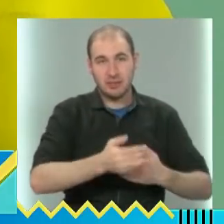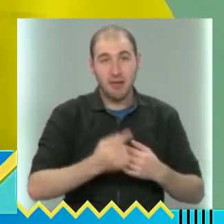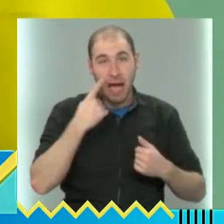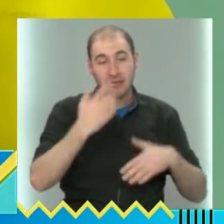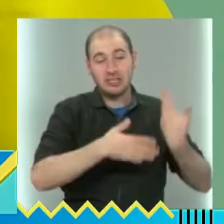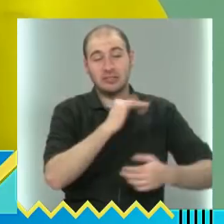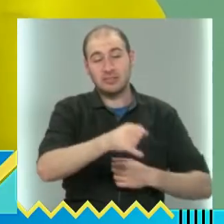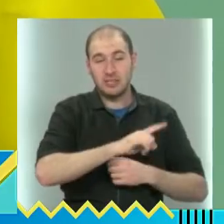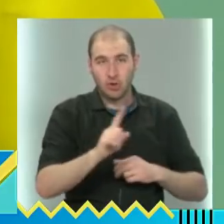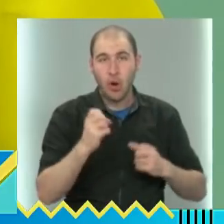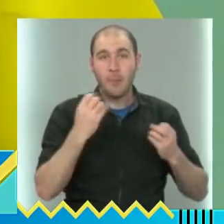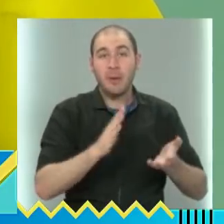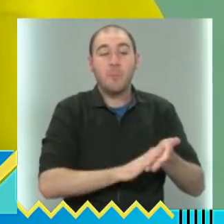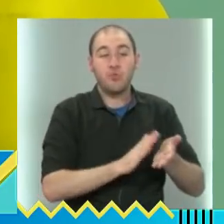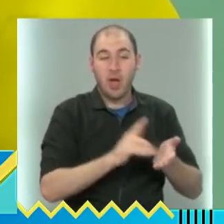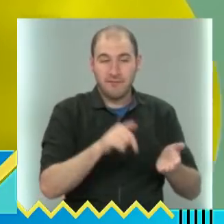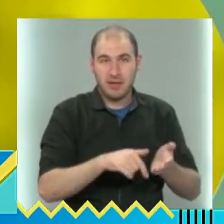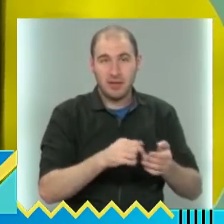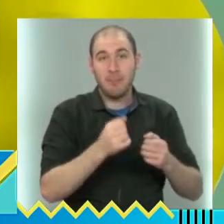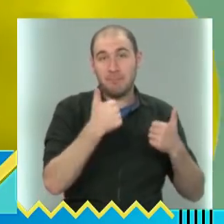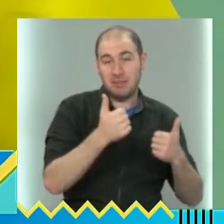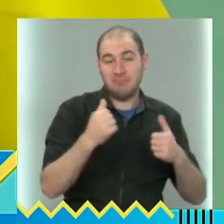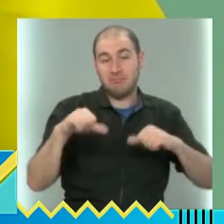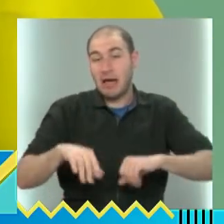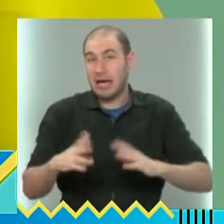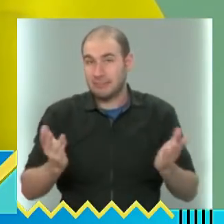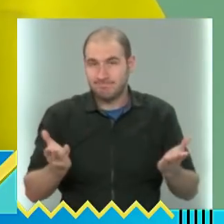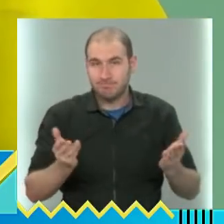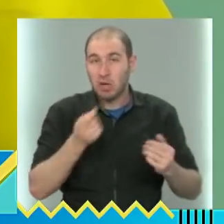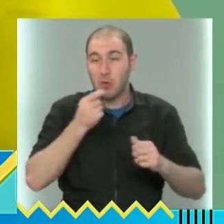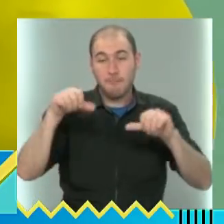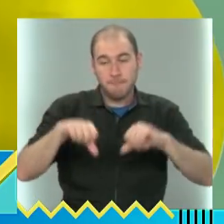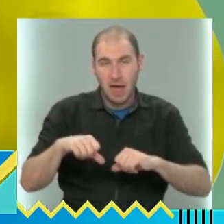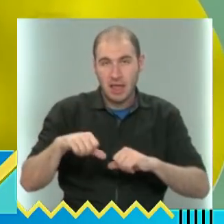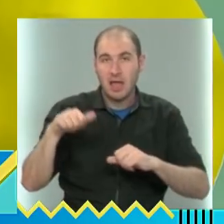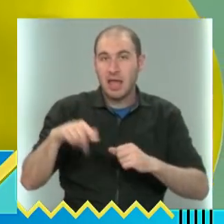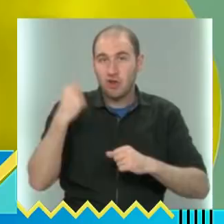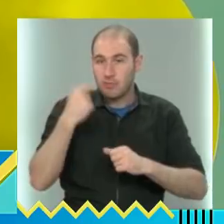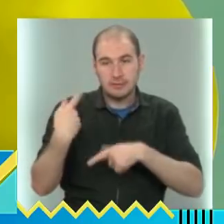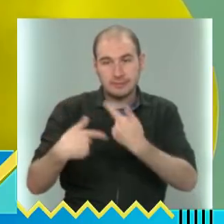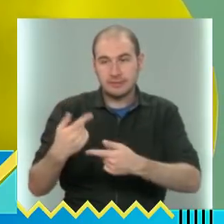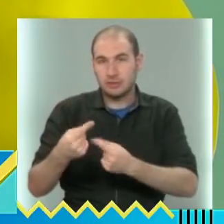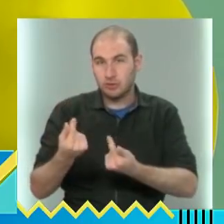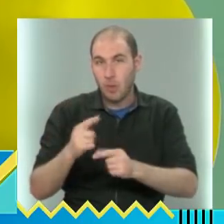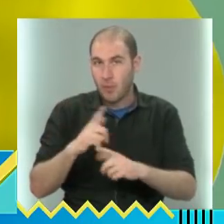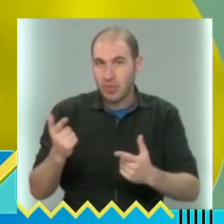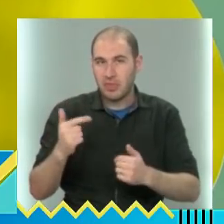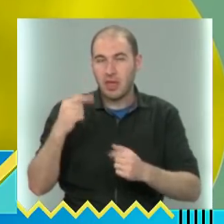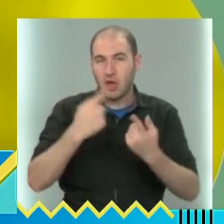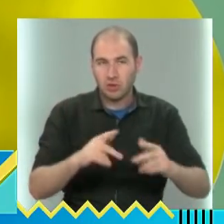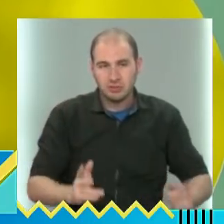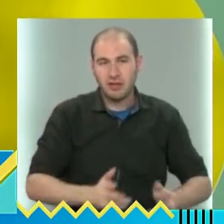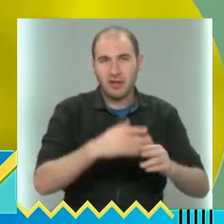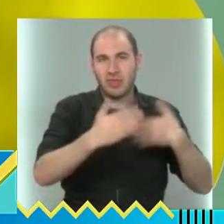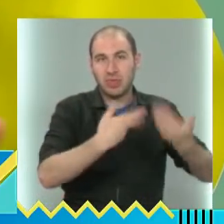si se desarrolla, porque esto es un piloto que podrá dar bien o podrá dar mal. Y si da mal y resulta que esto no es económicamente rentable, habremos generado un montón de